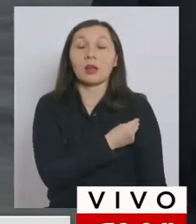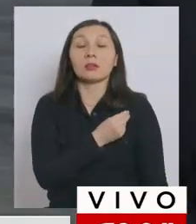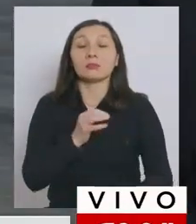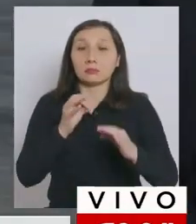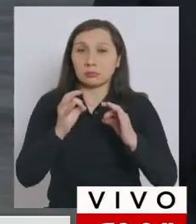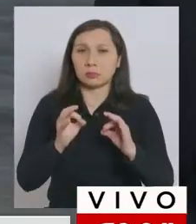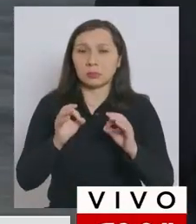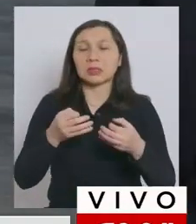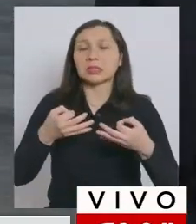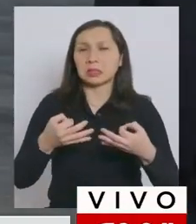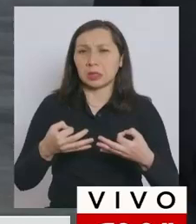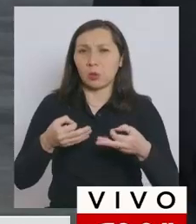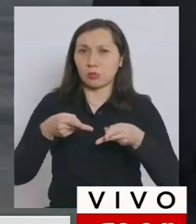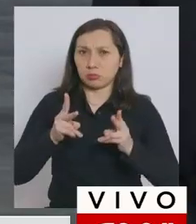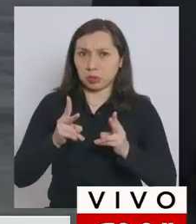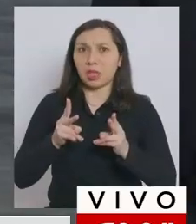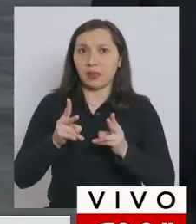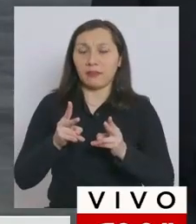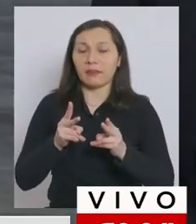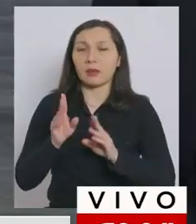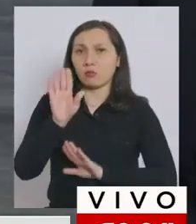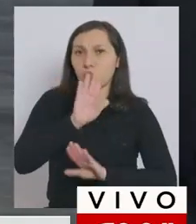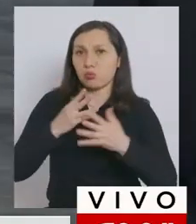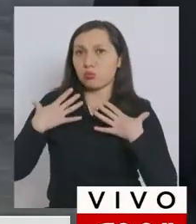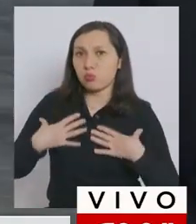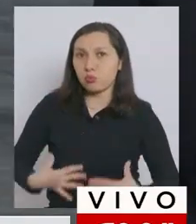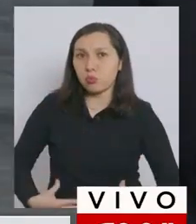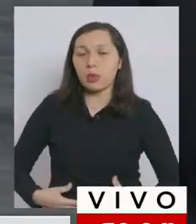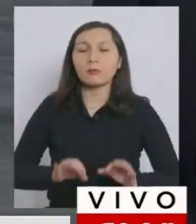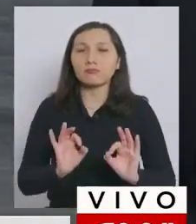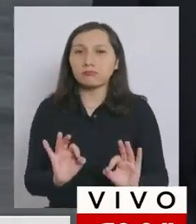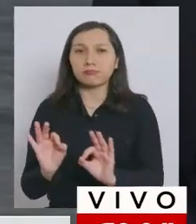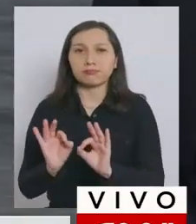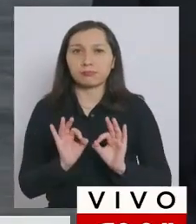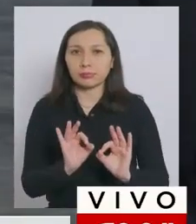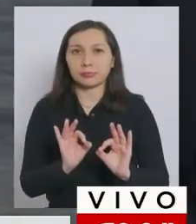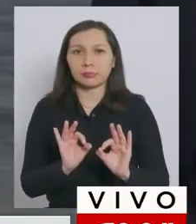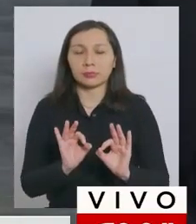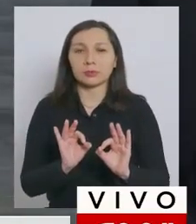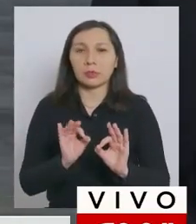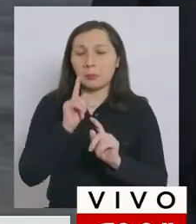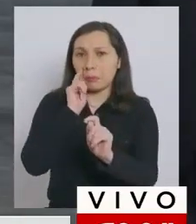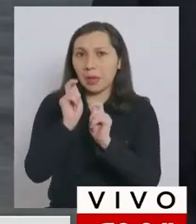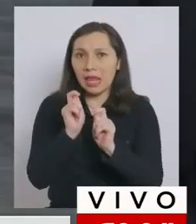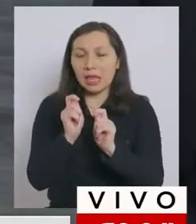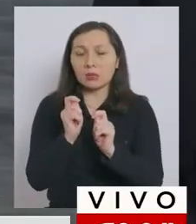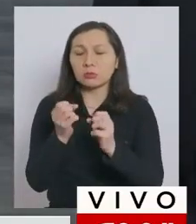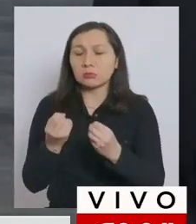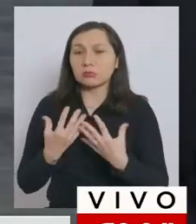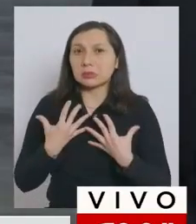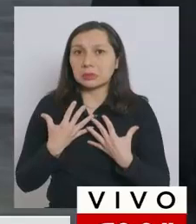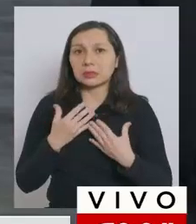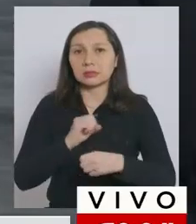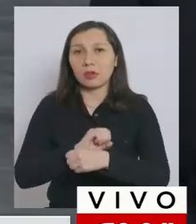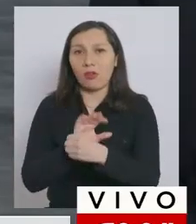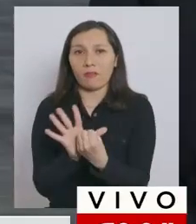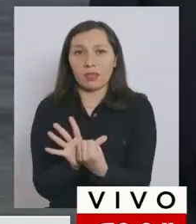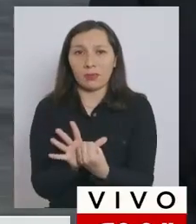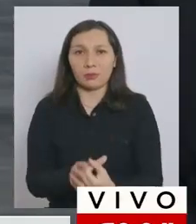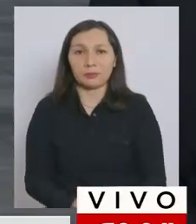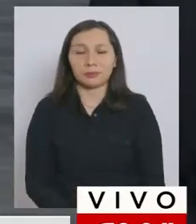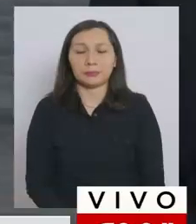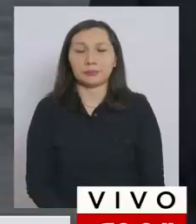vacuna segura y eficaz que los va a proteger adecuadamente de los riesgos y peligros del coronavirus